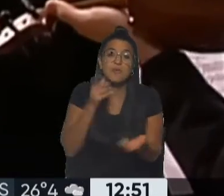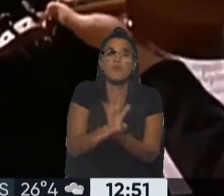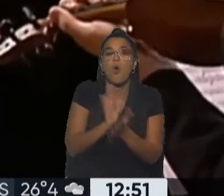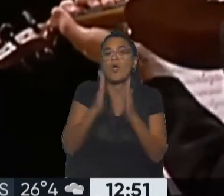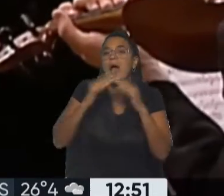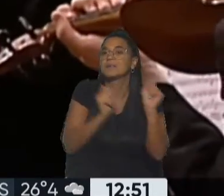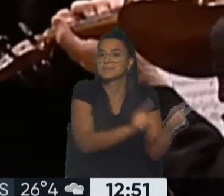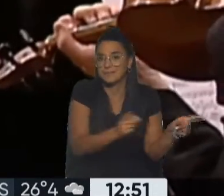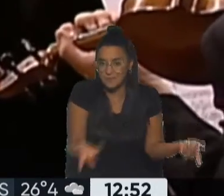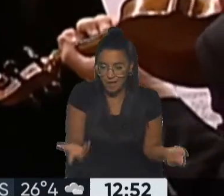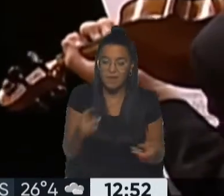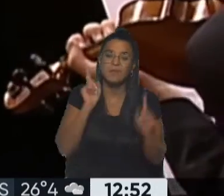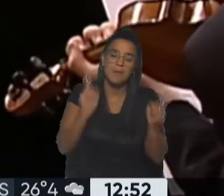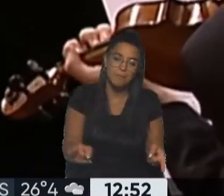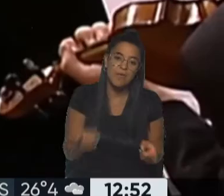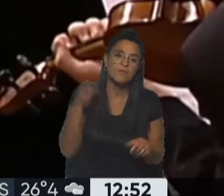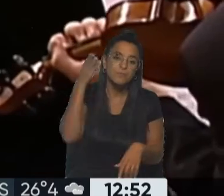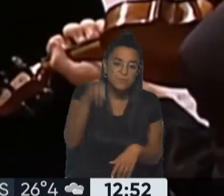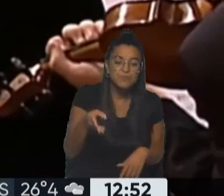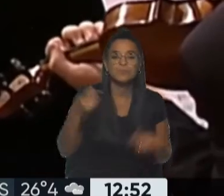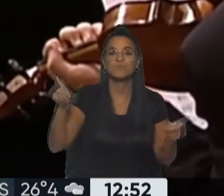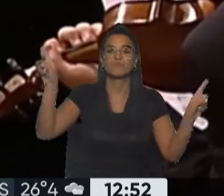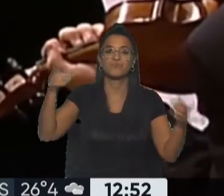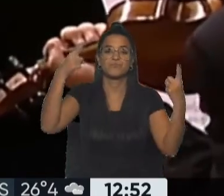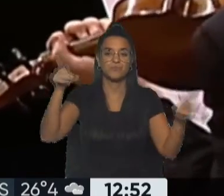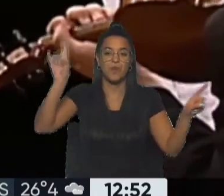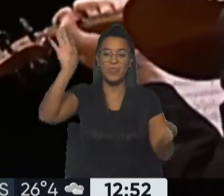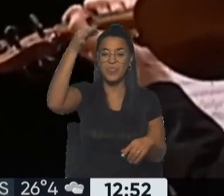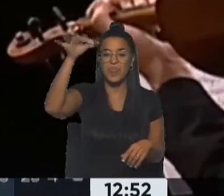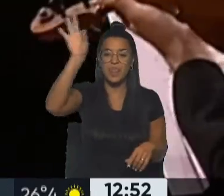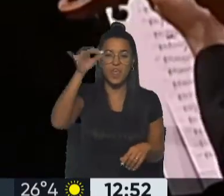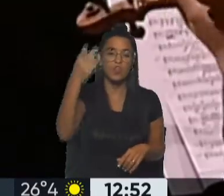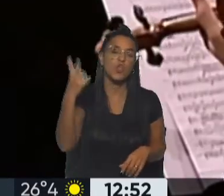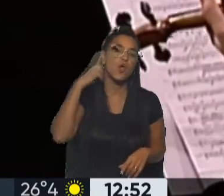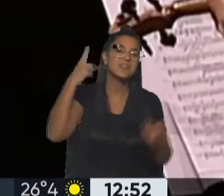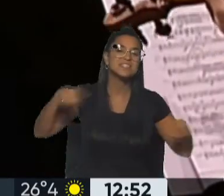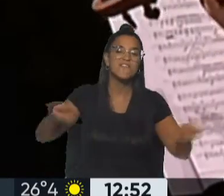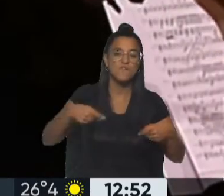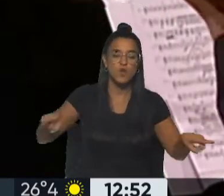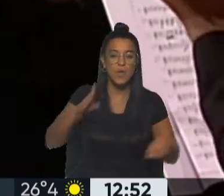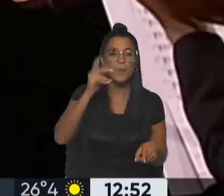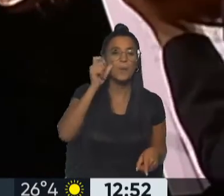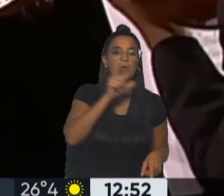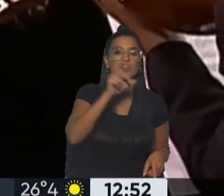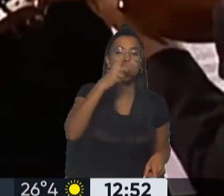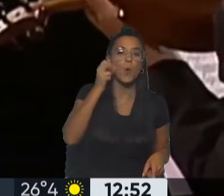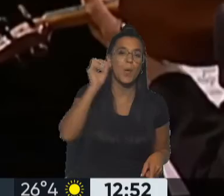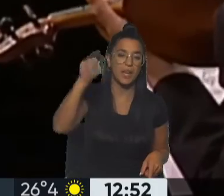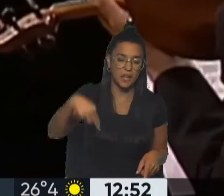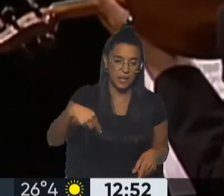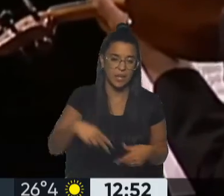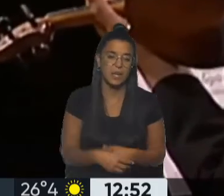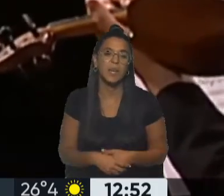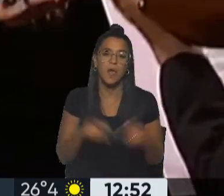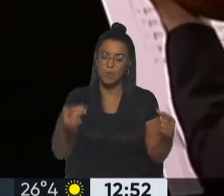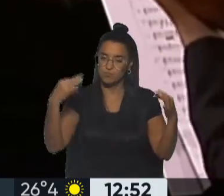casa, y por supuesto que estuvo allí tomando la batuta, dirigiendo la Novena Sinfonía de Beethoven. Una